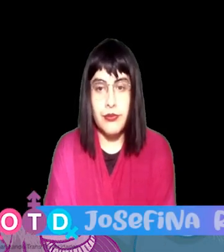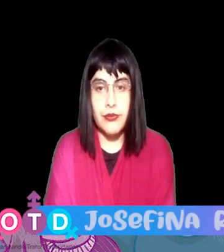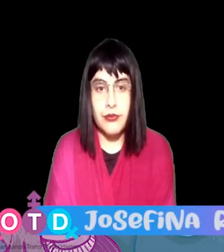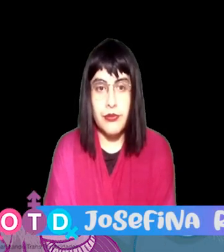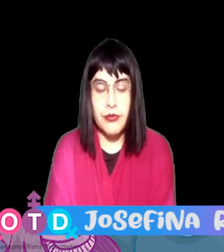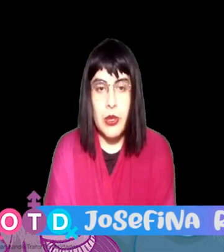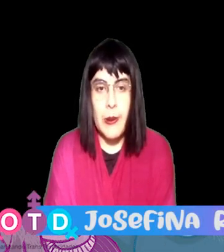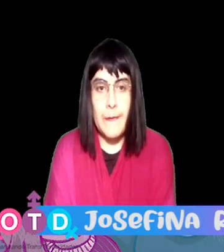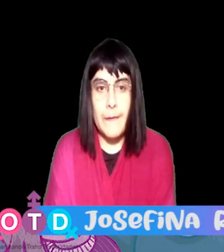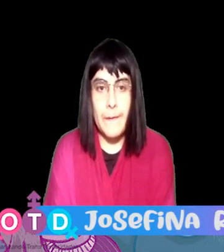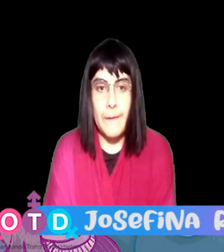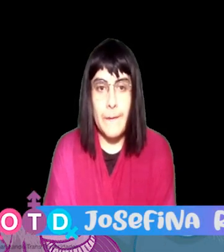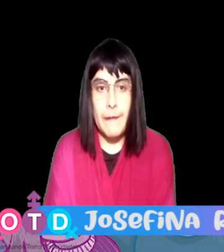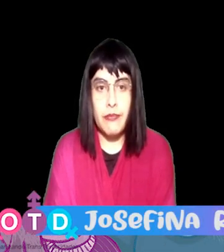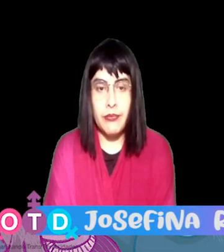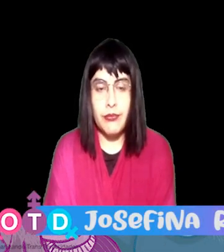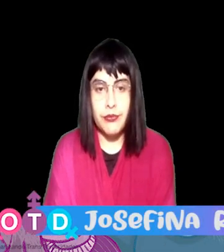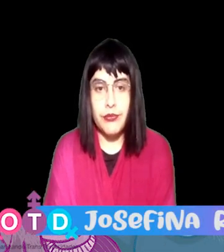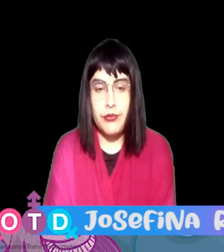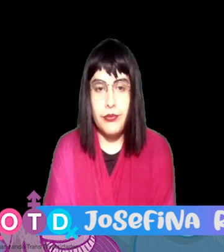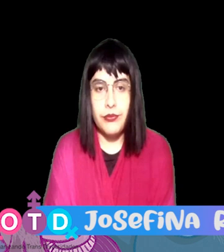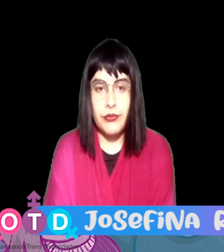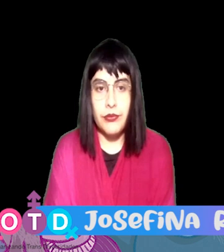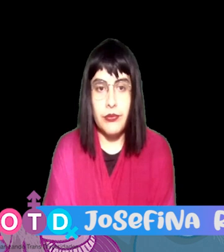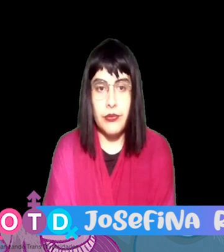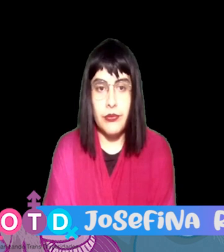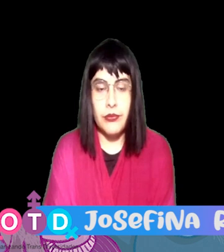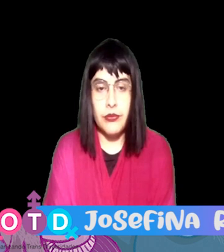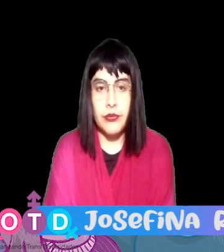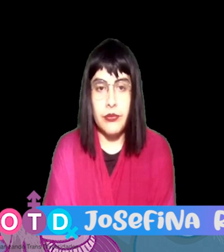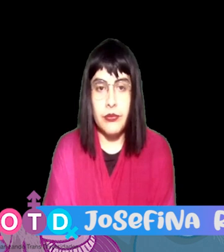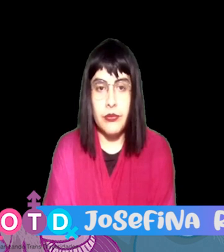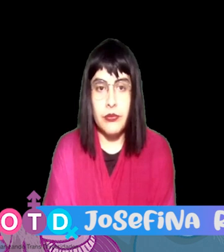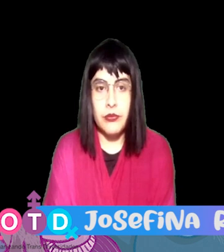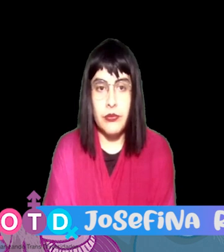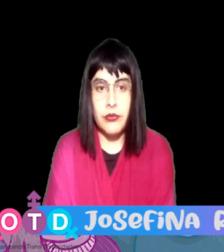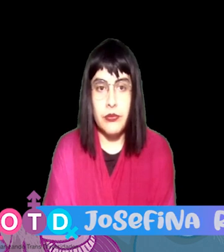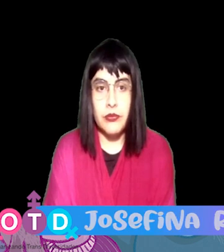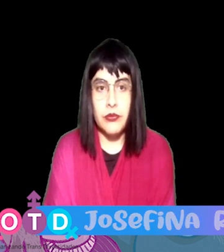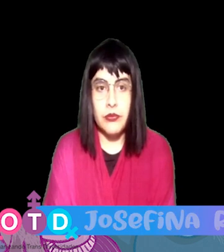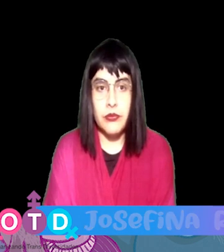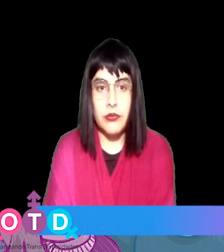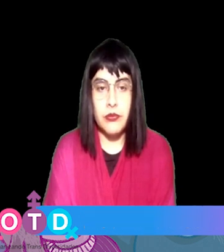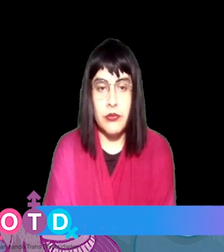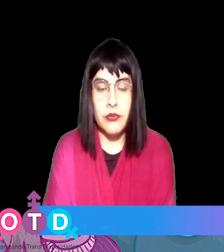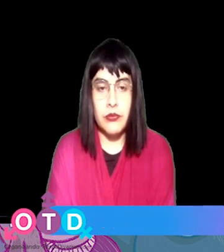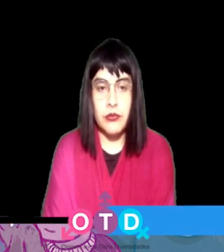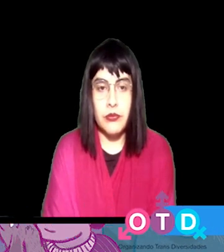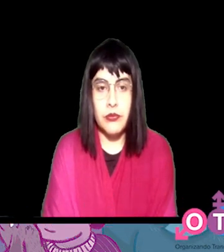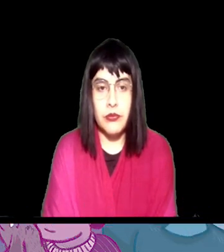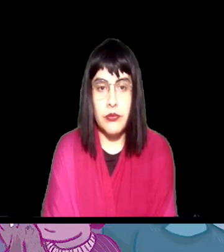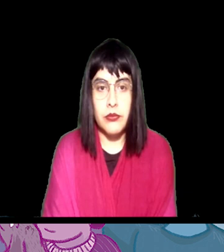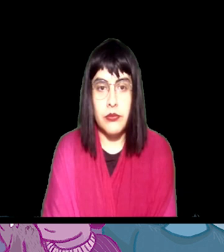Ministerio de Salud, pero sin embargo igual la sociedad civil se ha organizado en torno a este tema y hay un trabajo importante